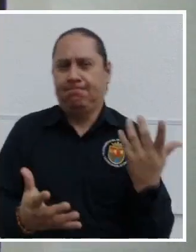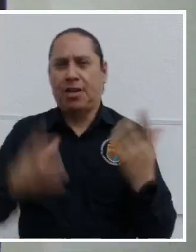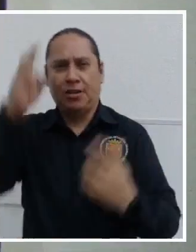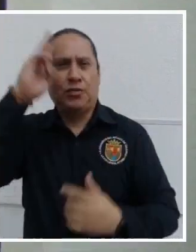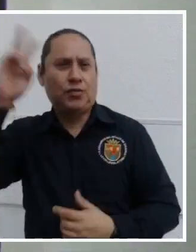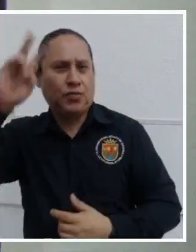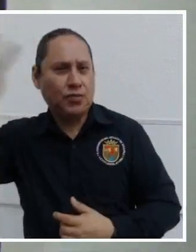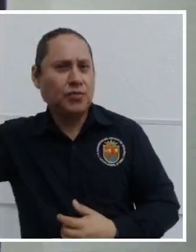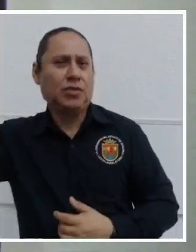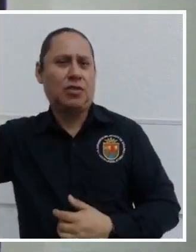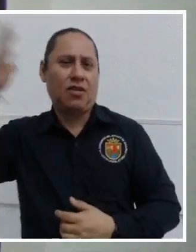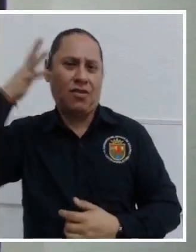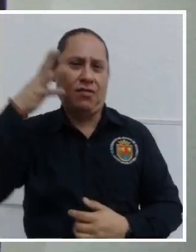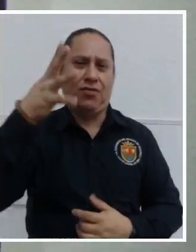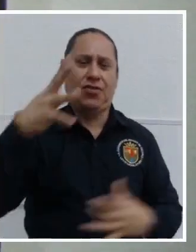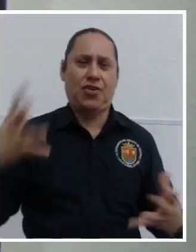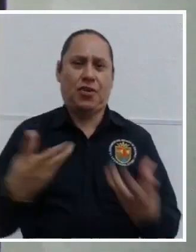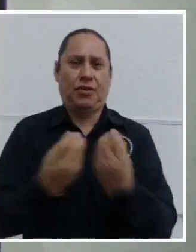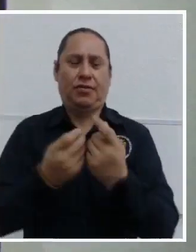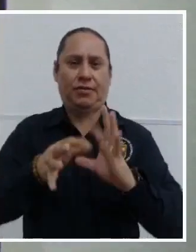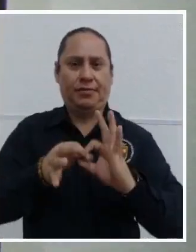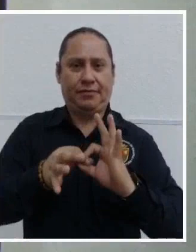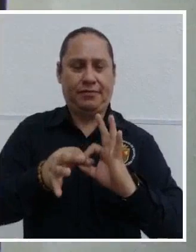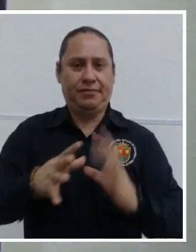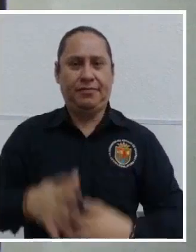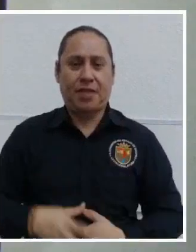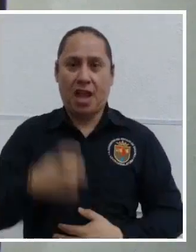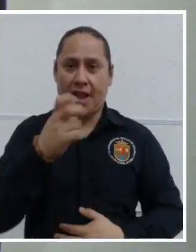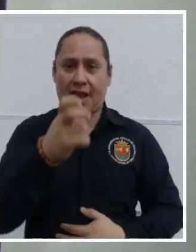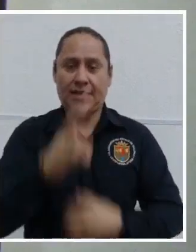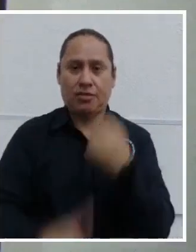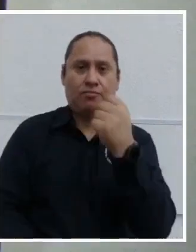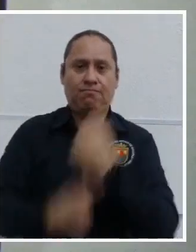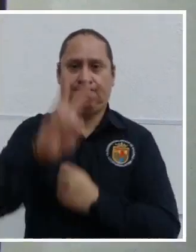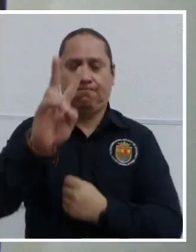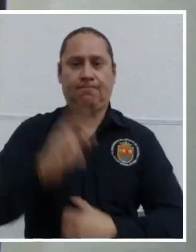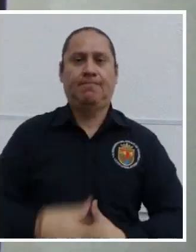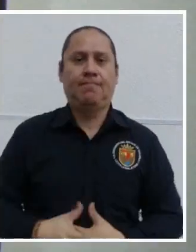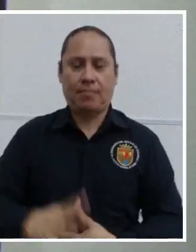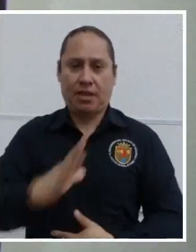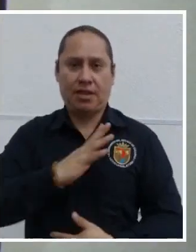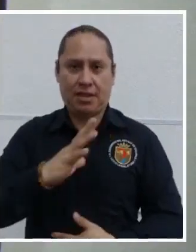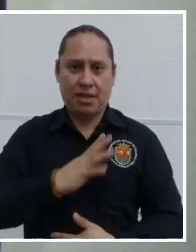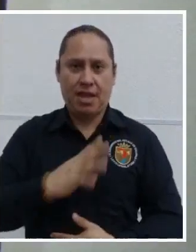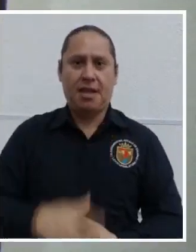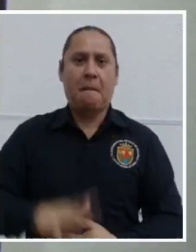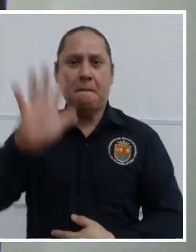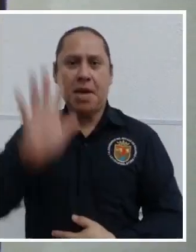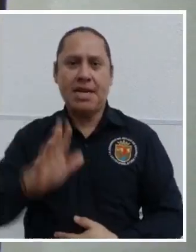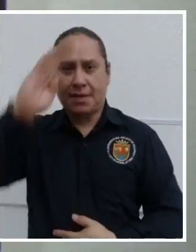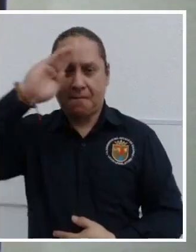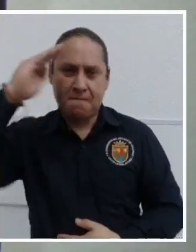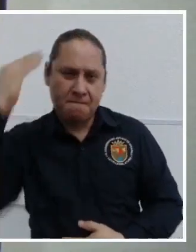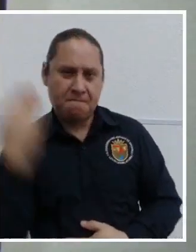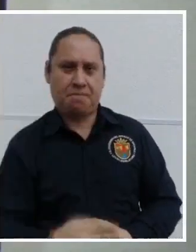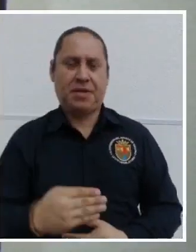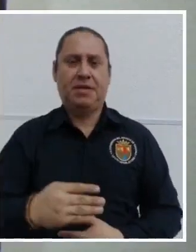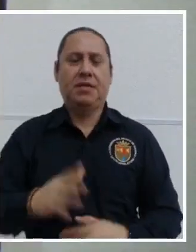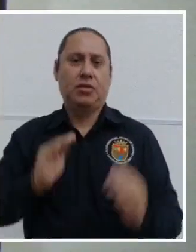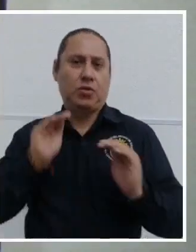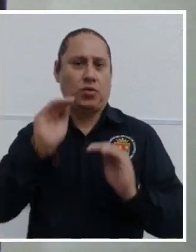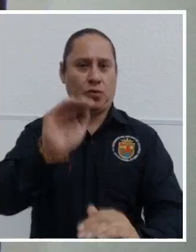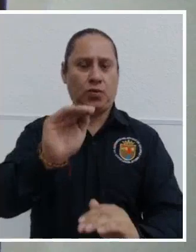soñar con un futuro juntos. Estas violencias tienen efectos colaterales, sobre todo